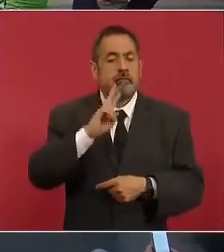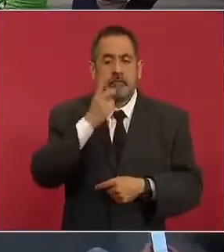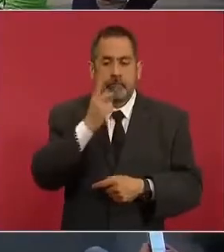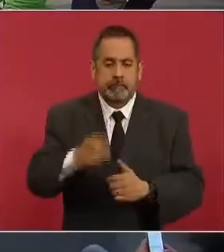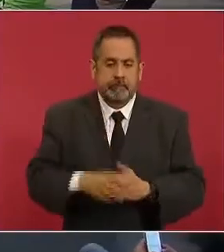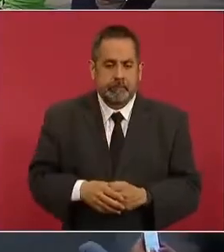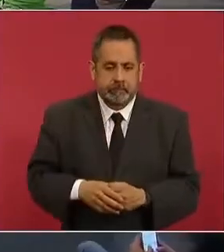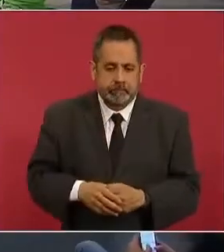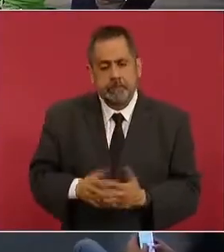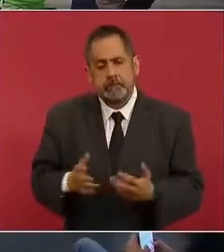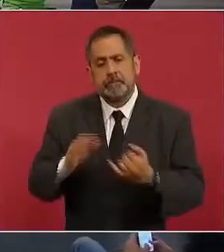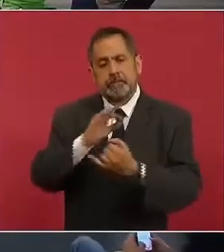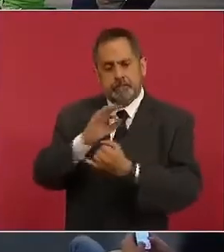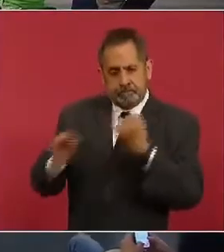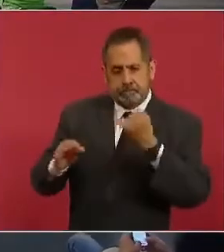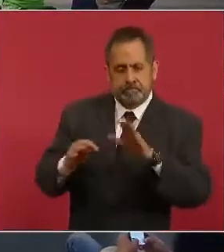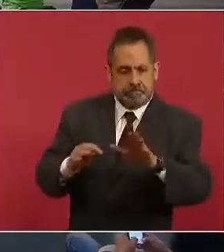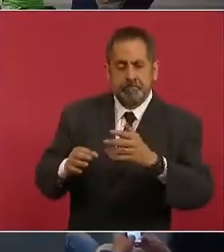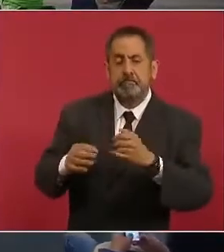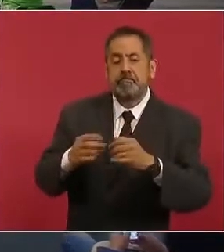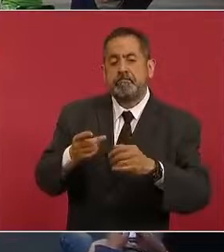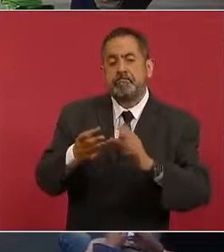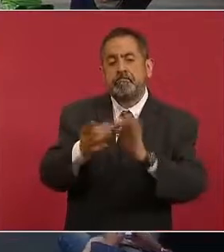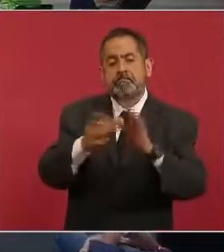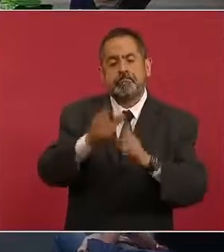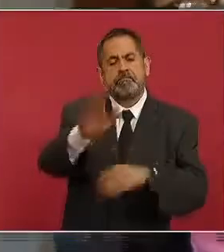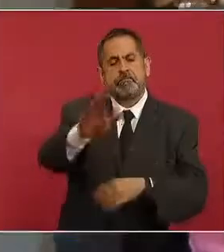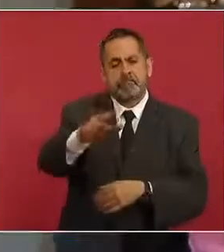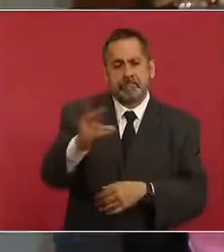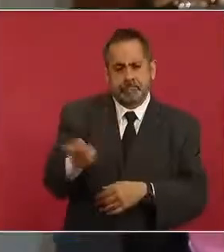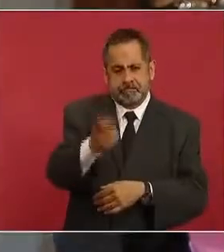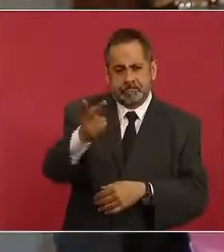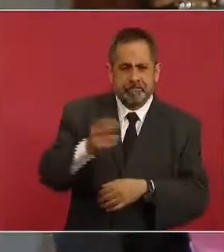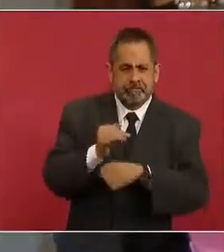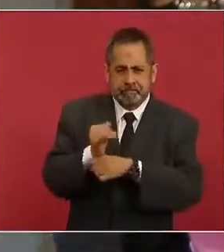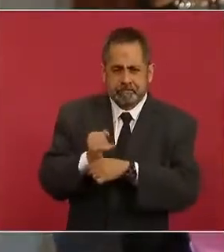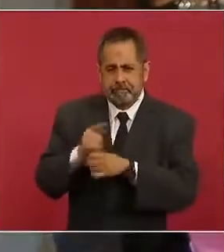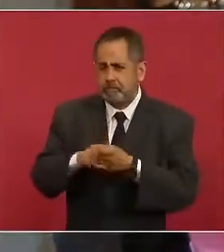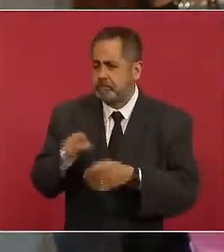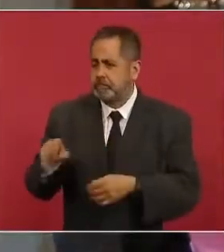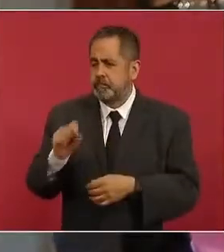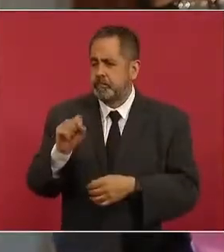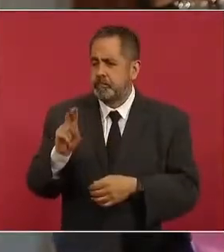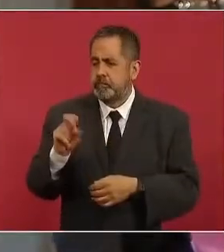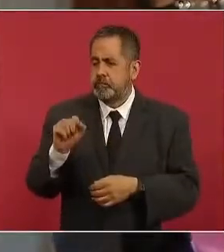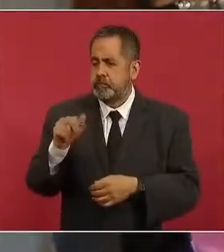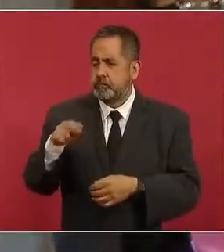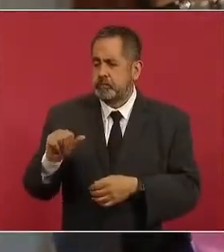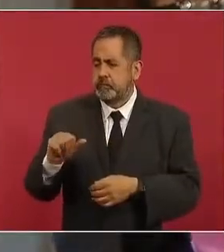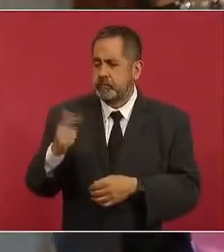finalmente quiero destacar que hay una investigación hecha por Susana Guzmán.